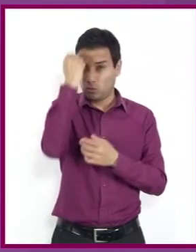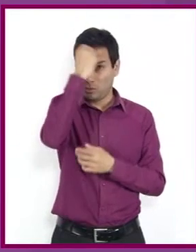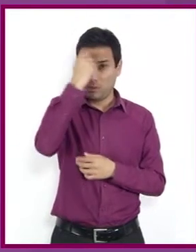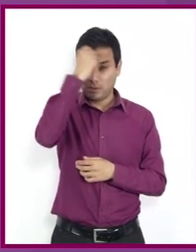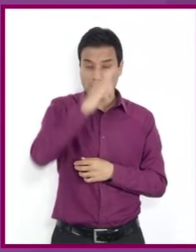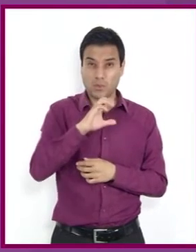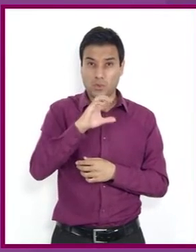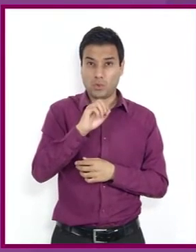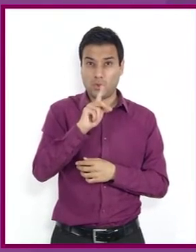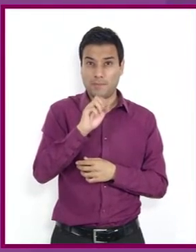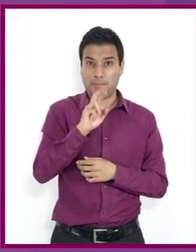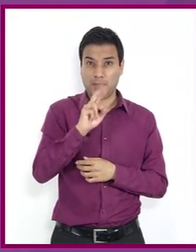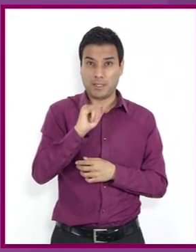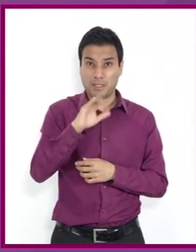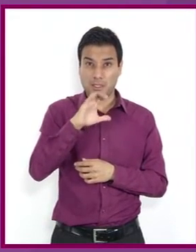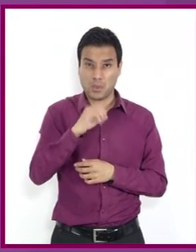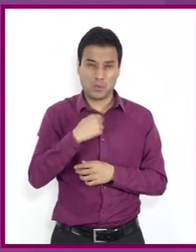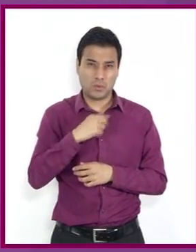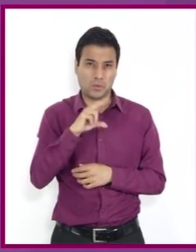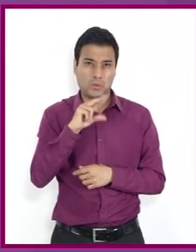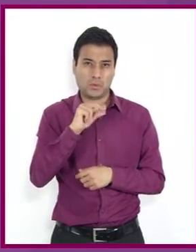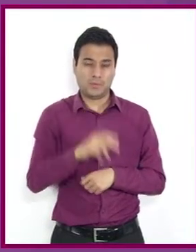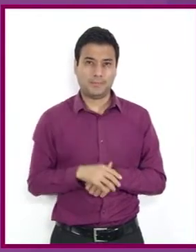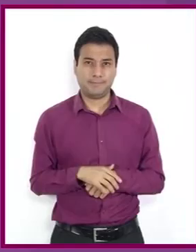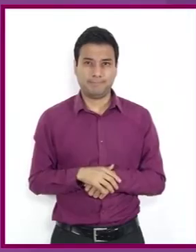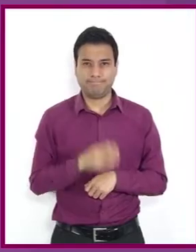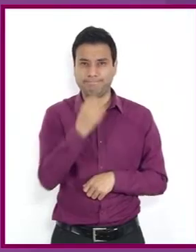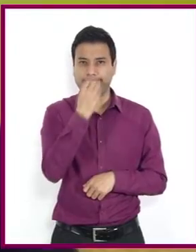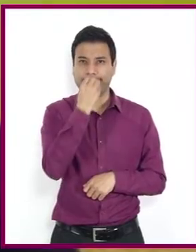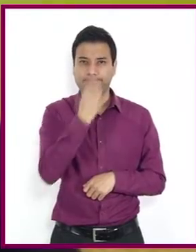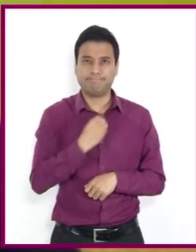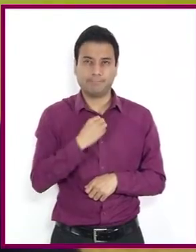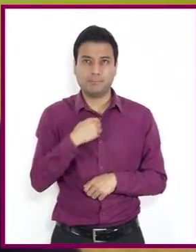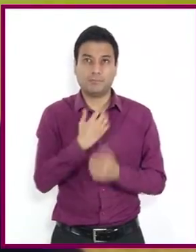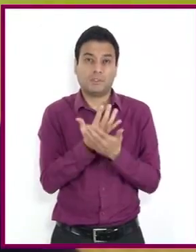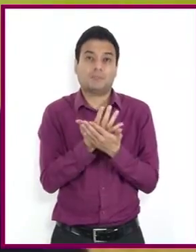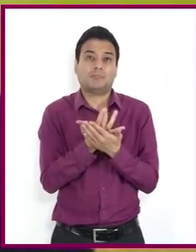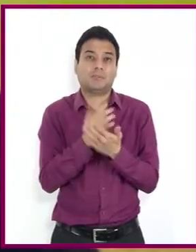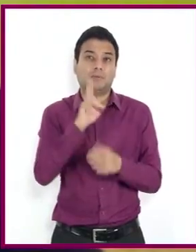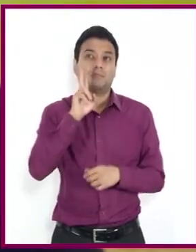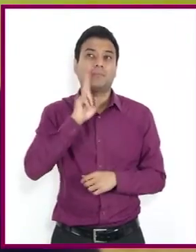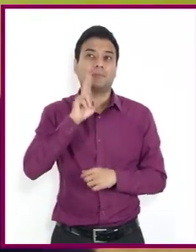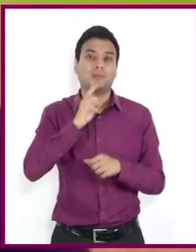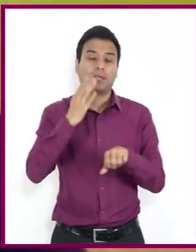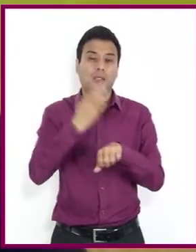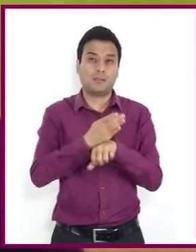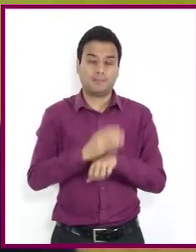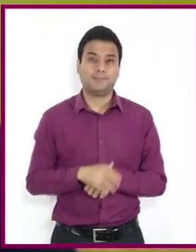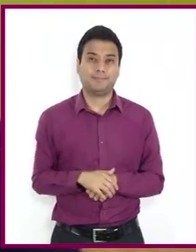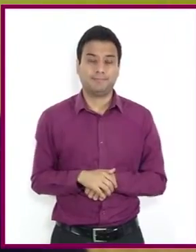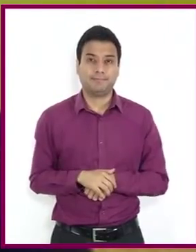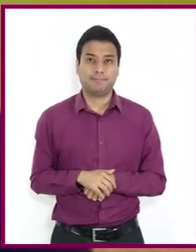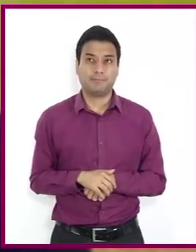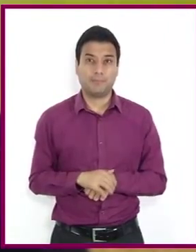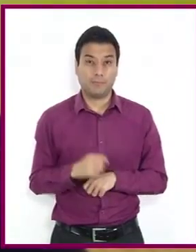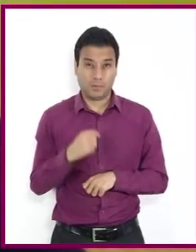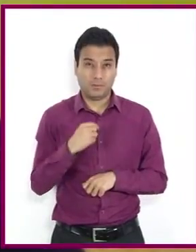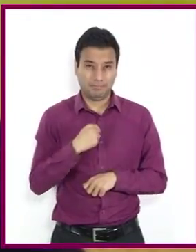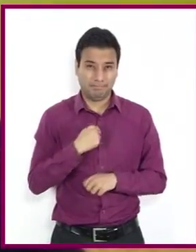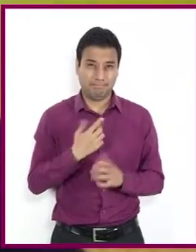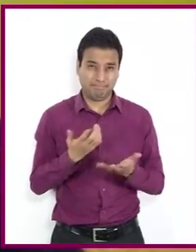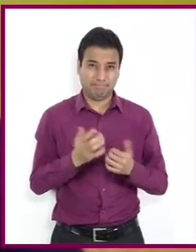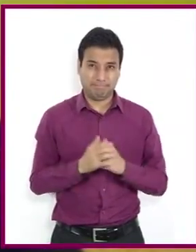Copérnico. Y bueno, me puse en las manos de la Inquisición. Y a pesar de todo lo que había hecho,